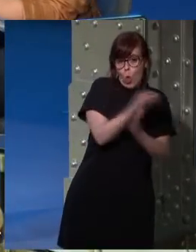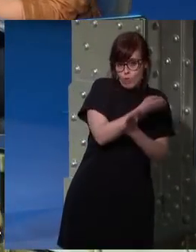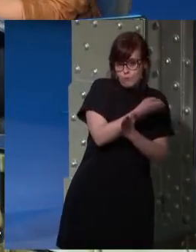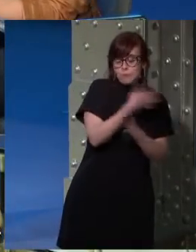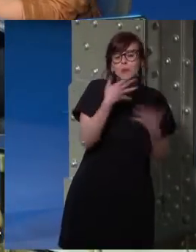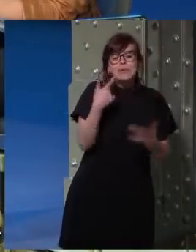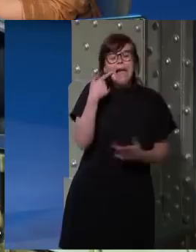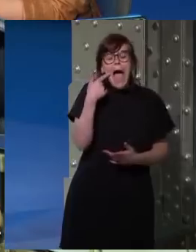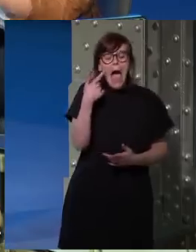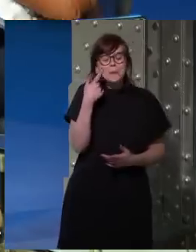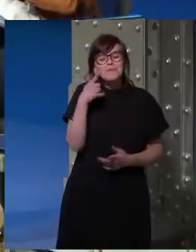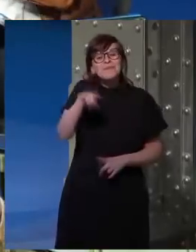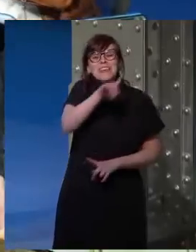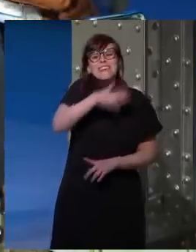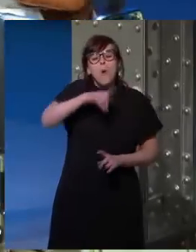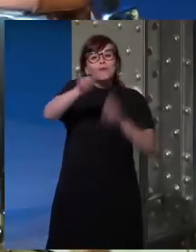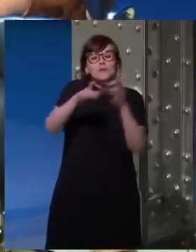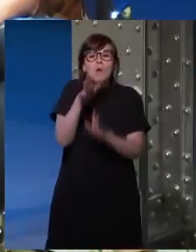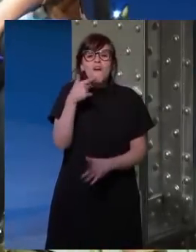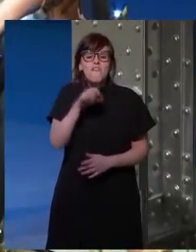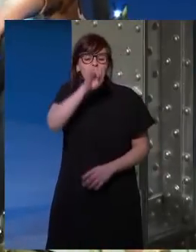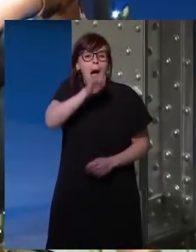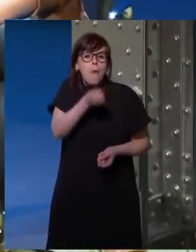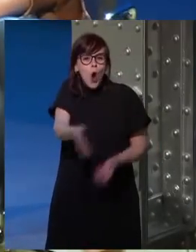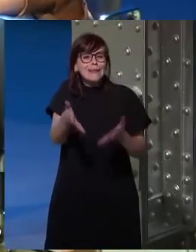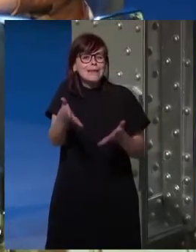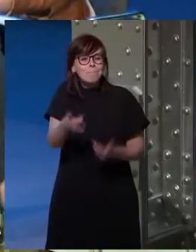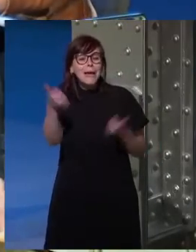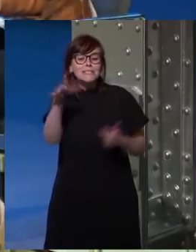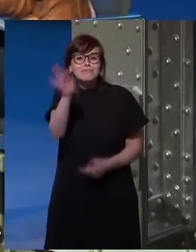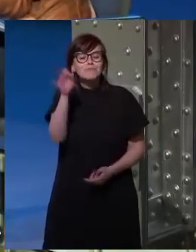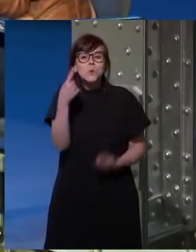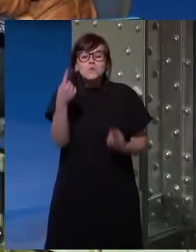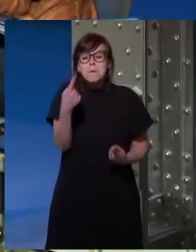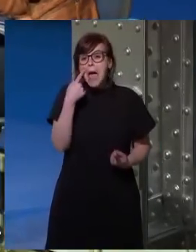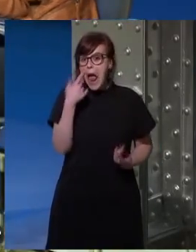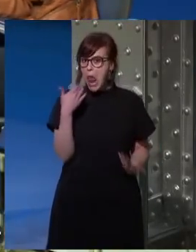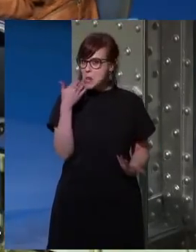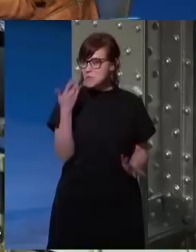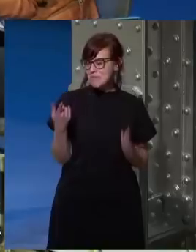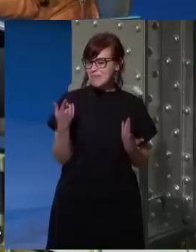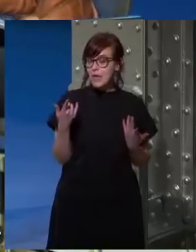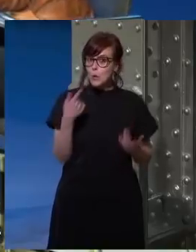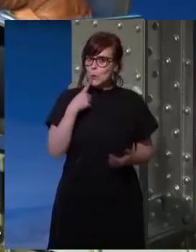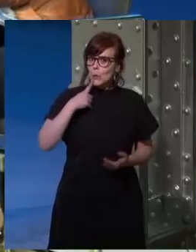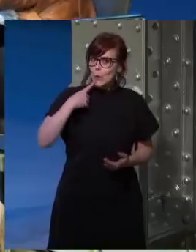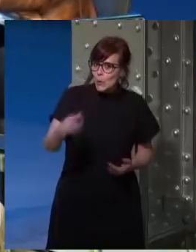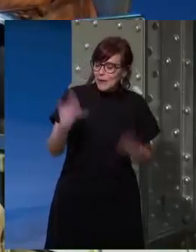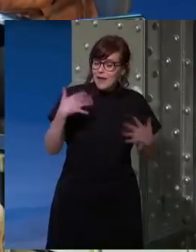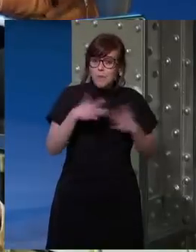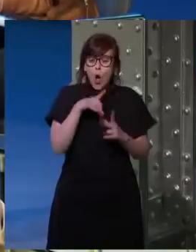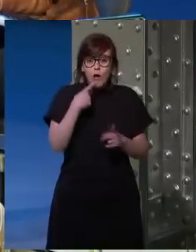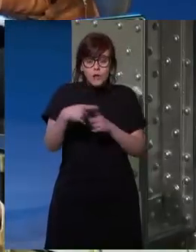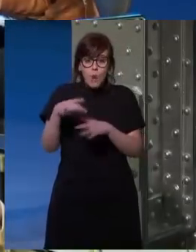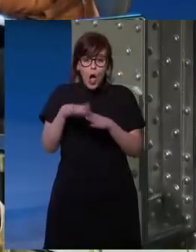alguna favorita? Porque a veces es imposible evitarlo, ¿no? Que te sientes más Hombre, favoritas es muy difícil porque claro, hay mujeres que han hecho muchísimo.